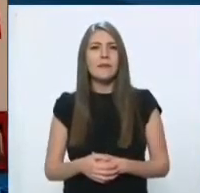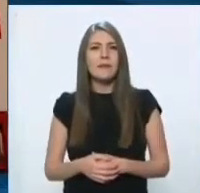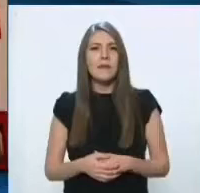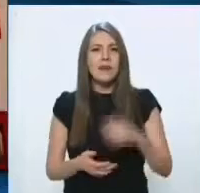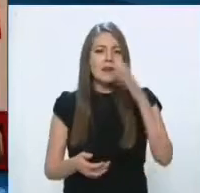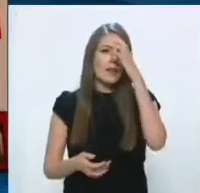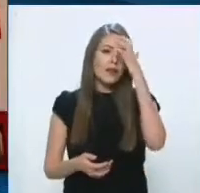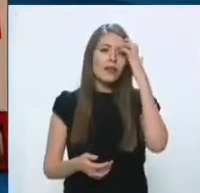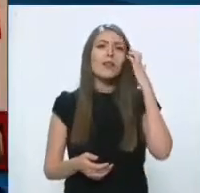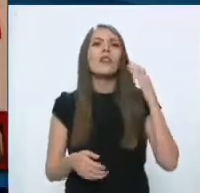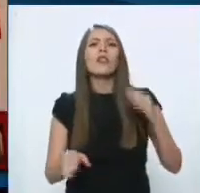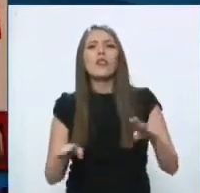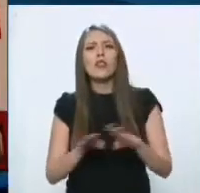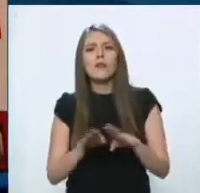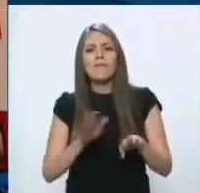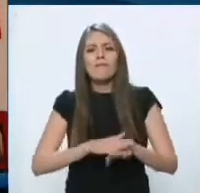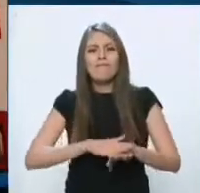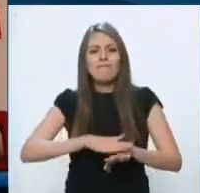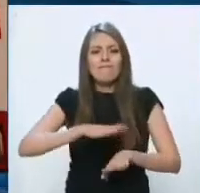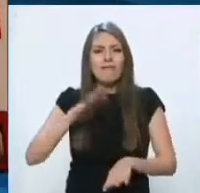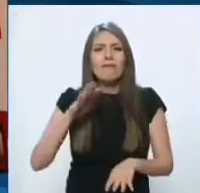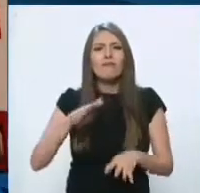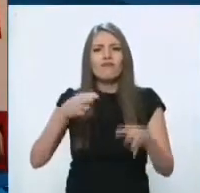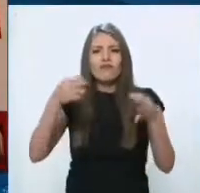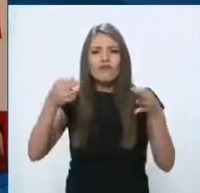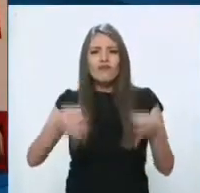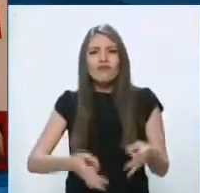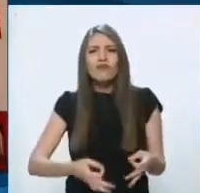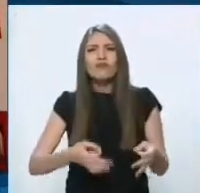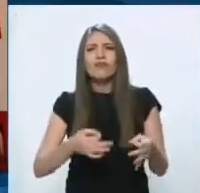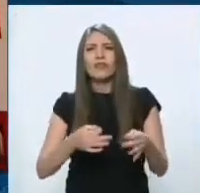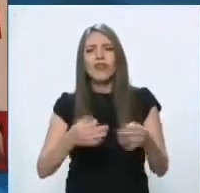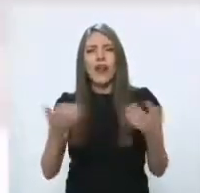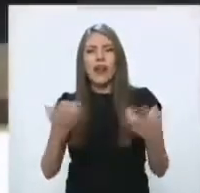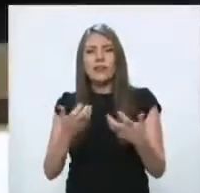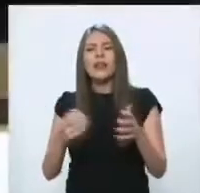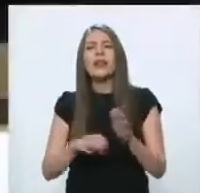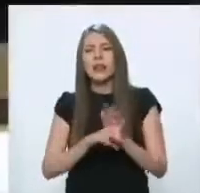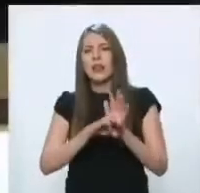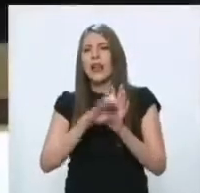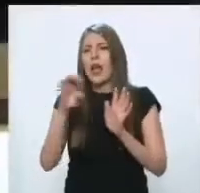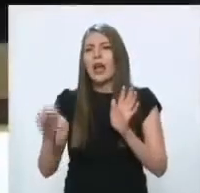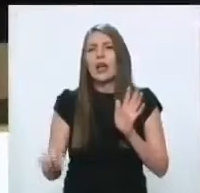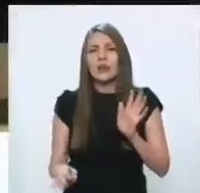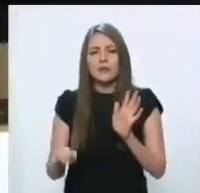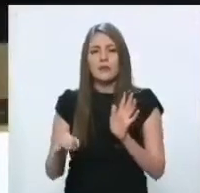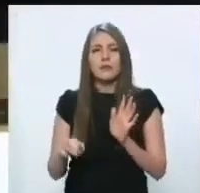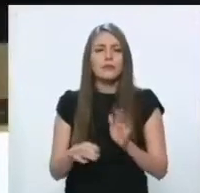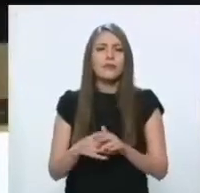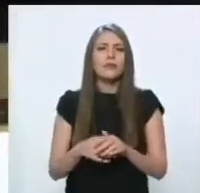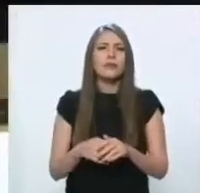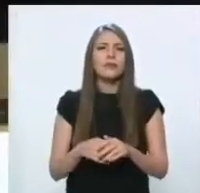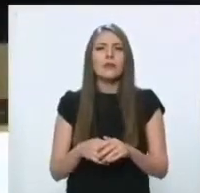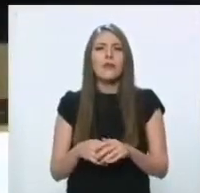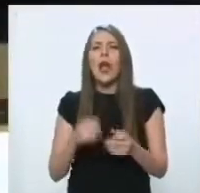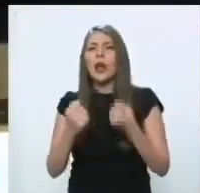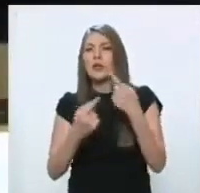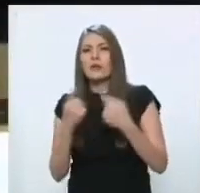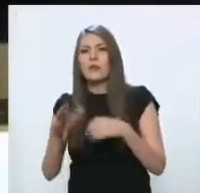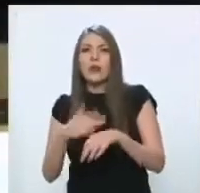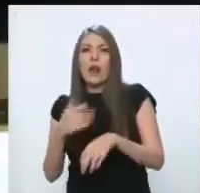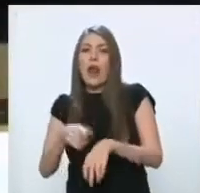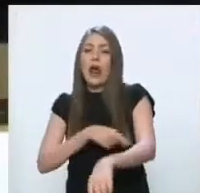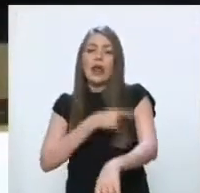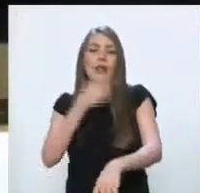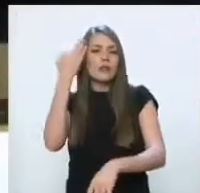y consistencia. Y voy a dar un par de ejemplos, porque no hay mucho tiempo. El primero,